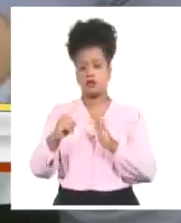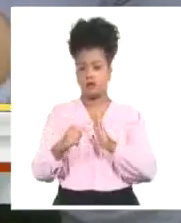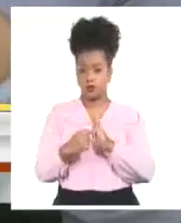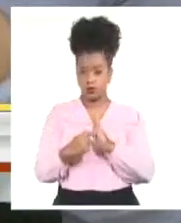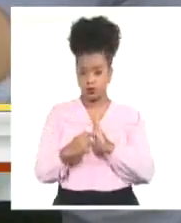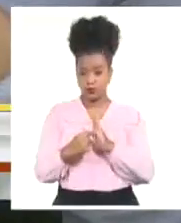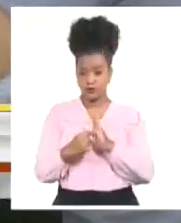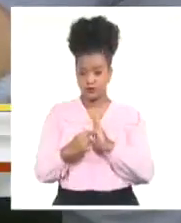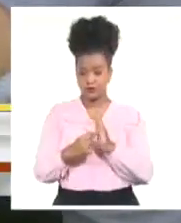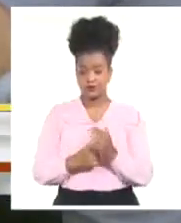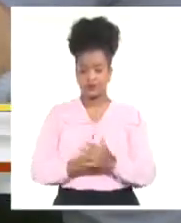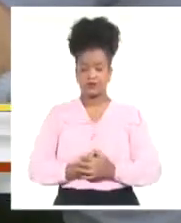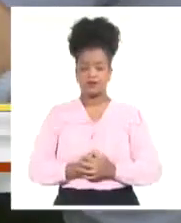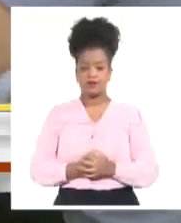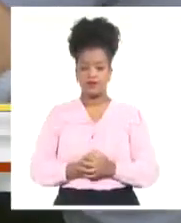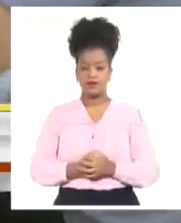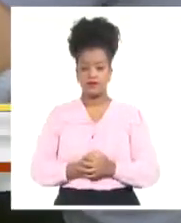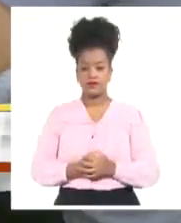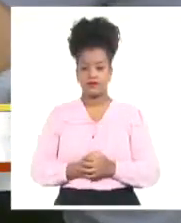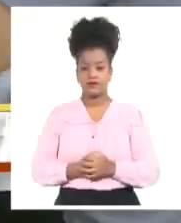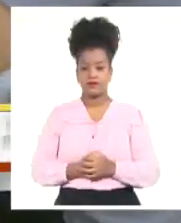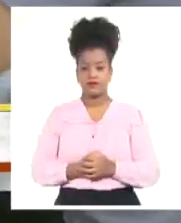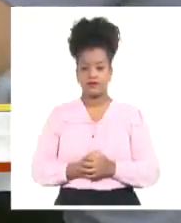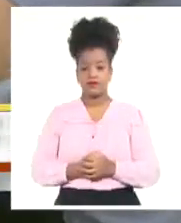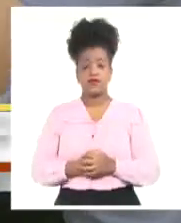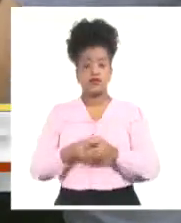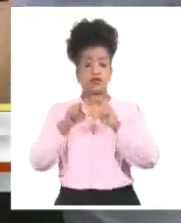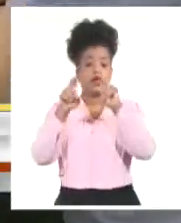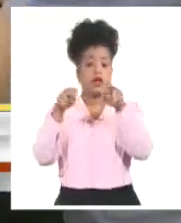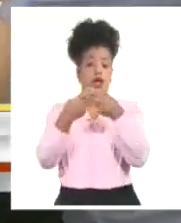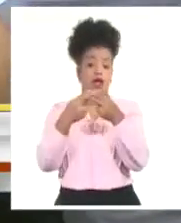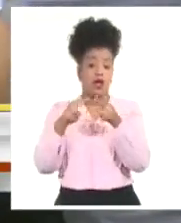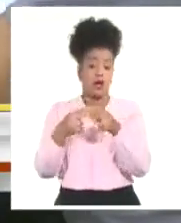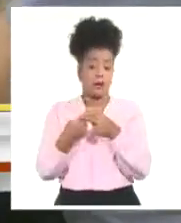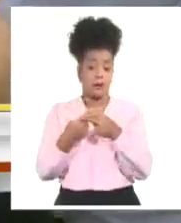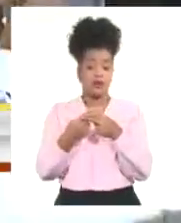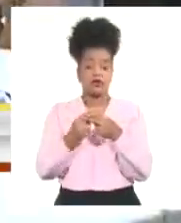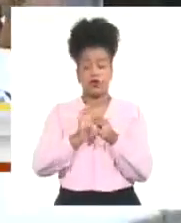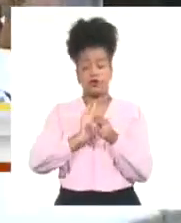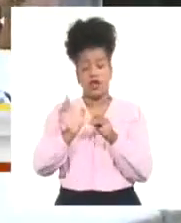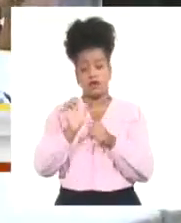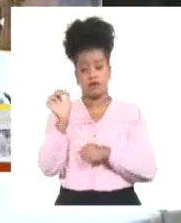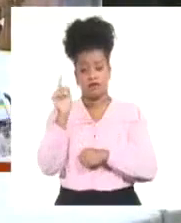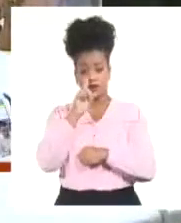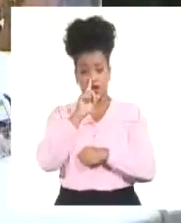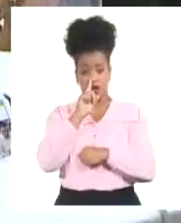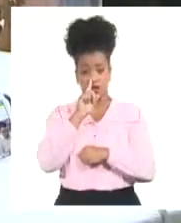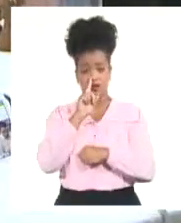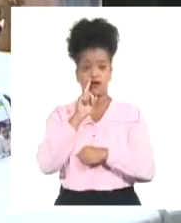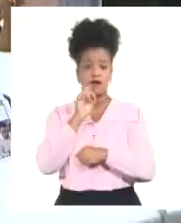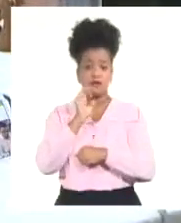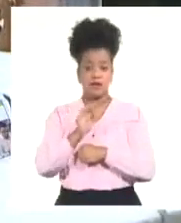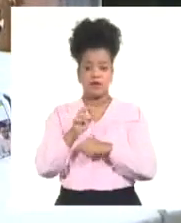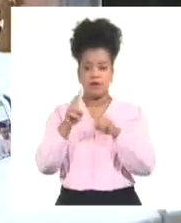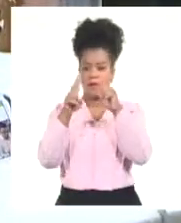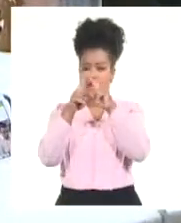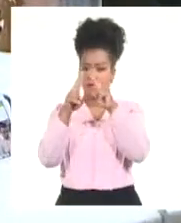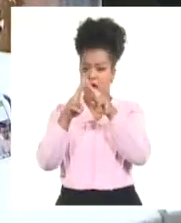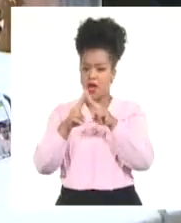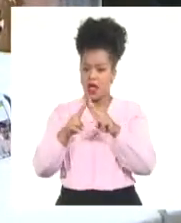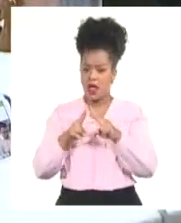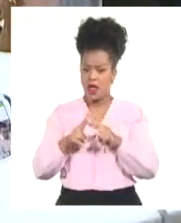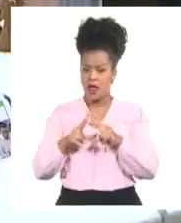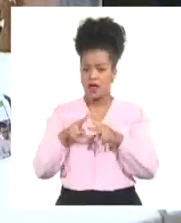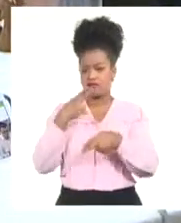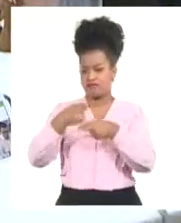En tablas finalizaron los cotejos Omar Almeida, Mustafa Yilmaz, Isan Ortiz, Surya Ganguly y Sandro Mareco frente a